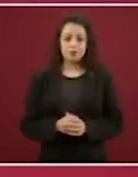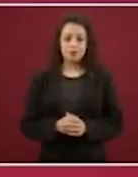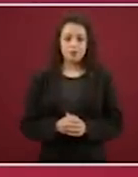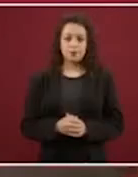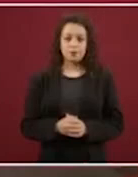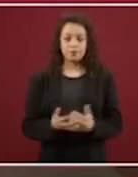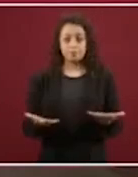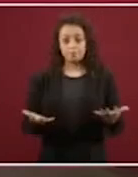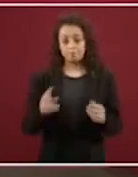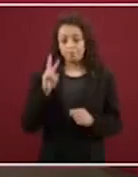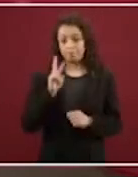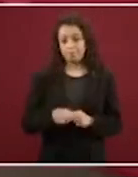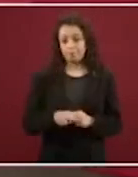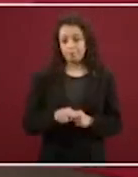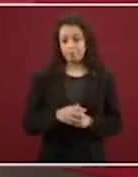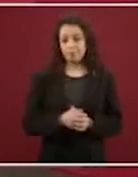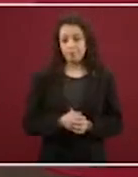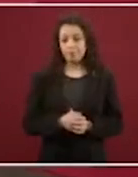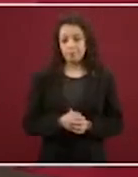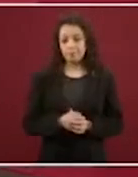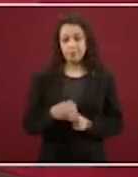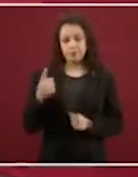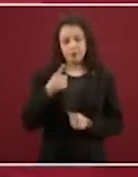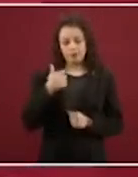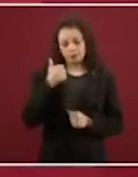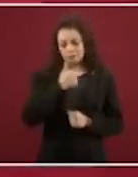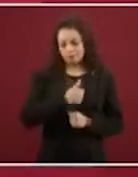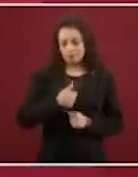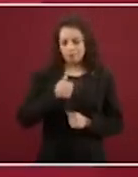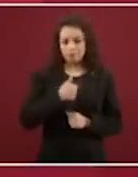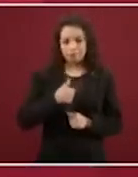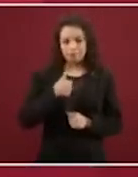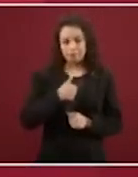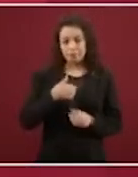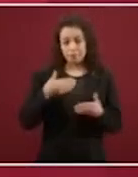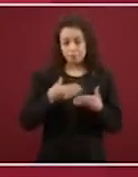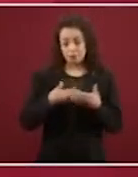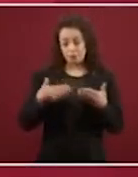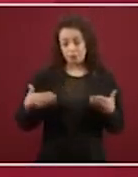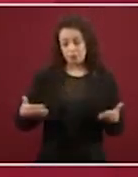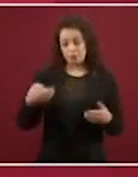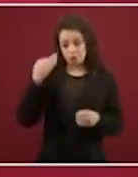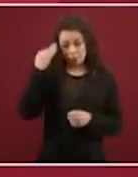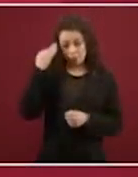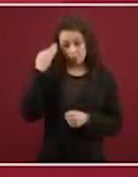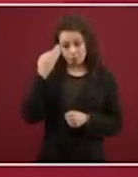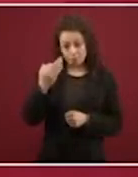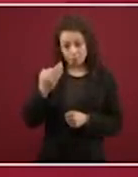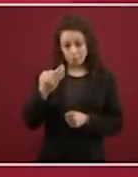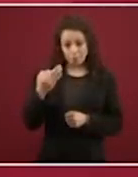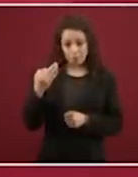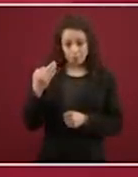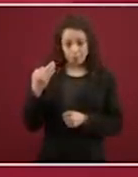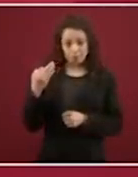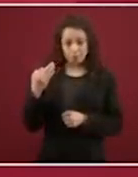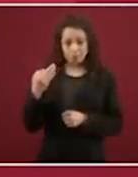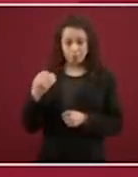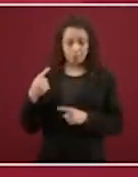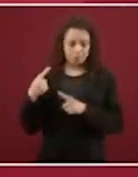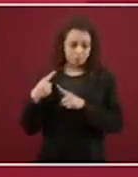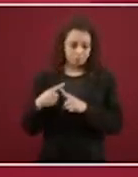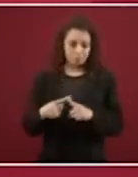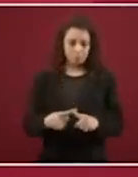qué en los últimos tiempos sí aya